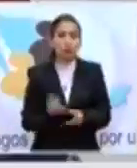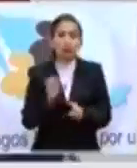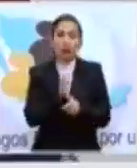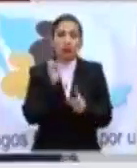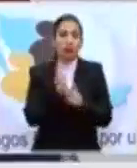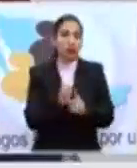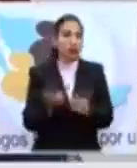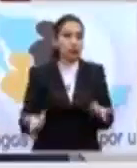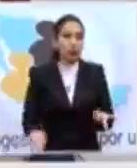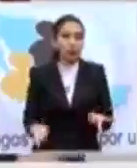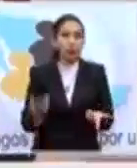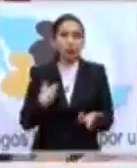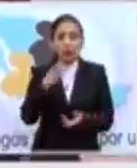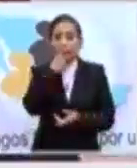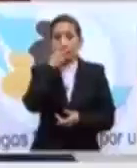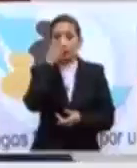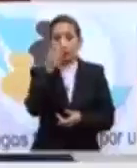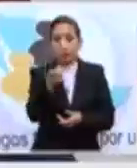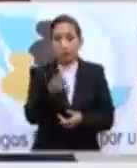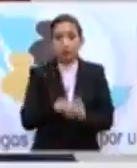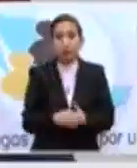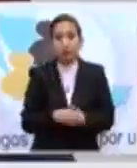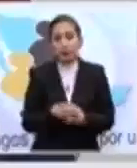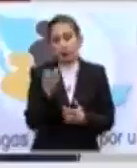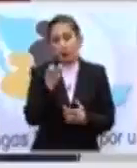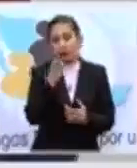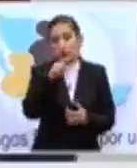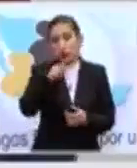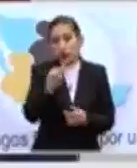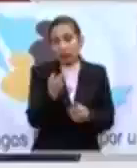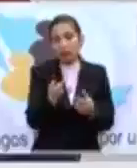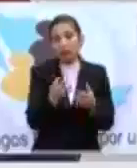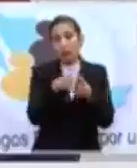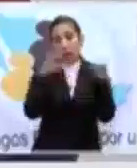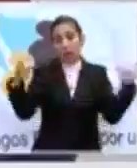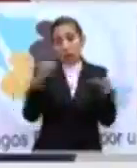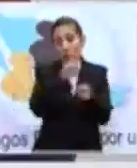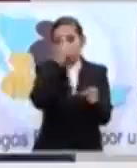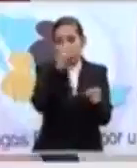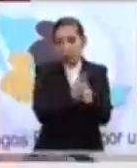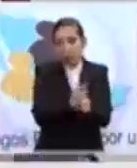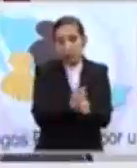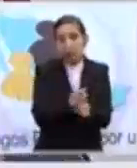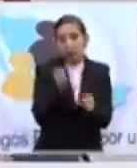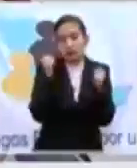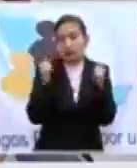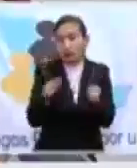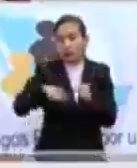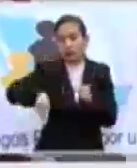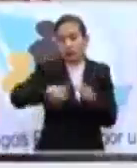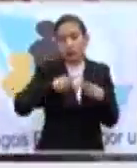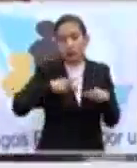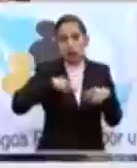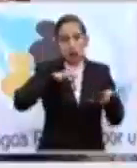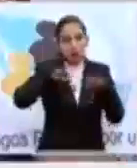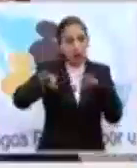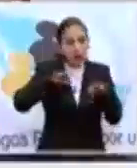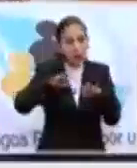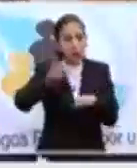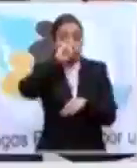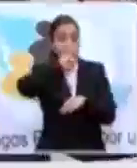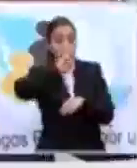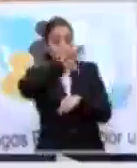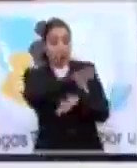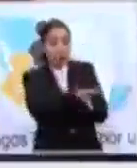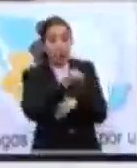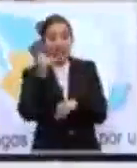de tal manera que, repito, pues esto es una gran oportunidad que seguramente los trabajadores, los empleadores